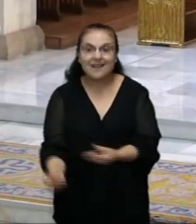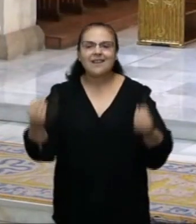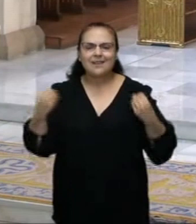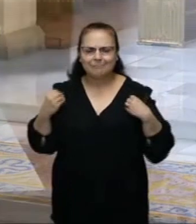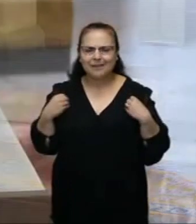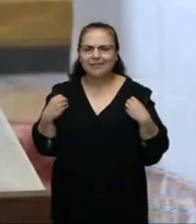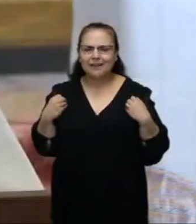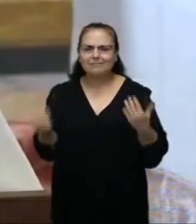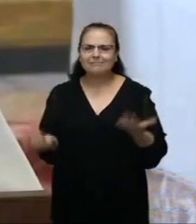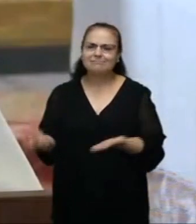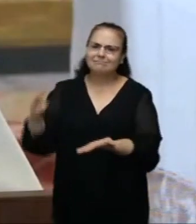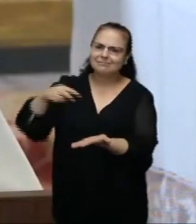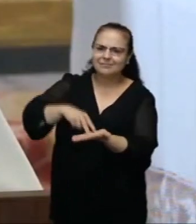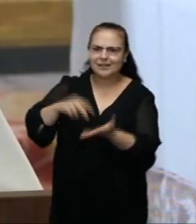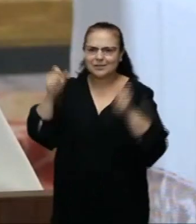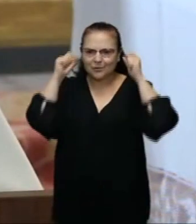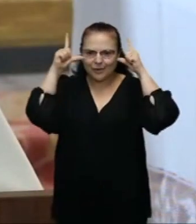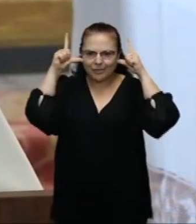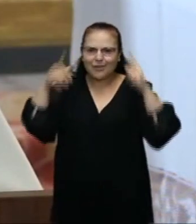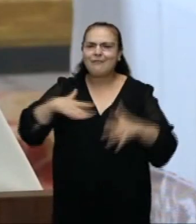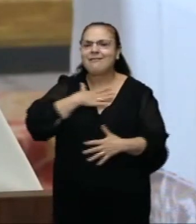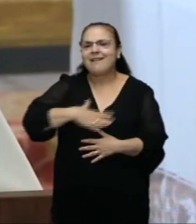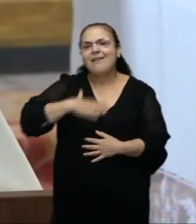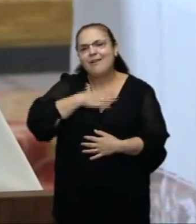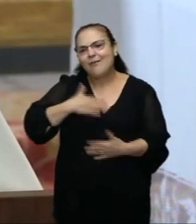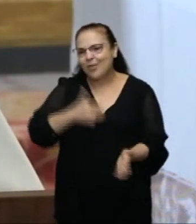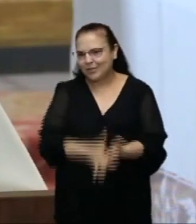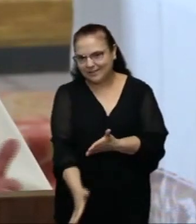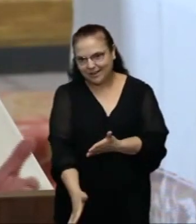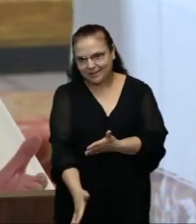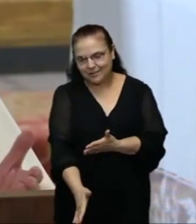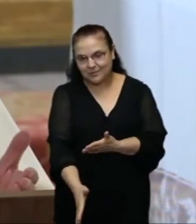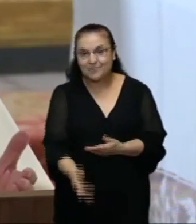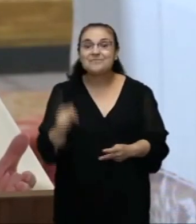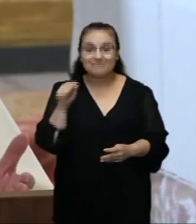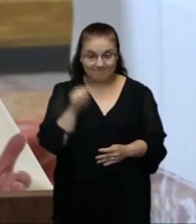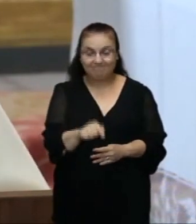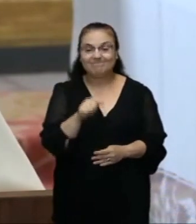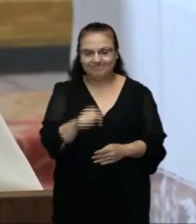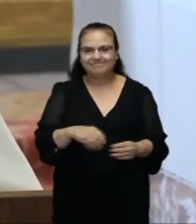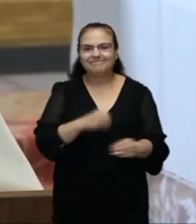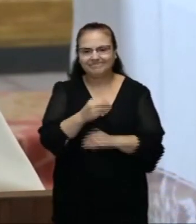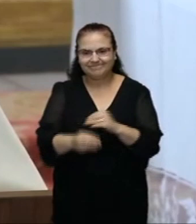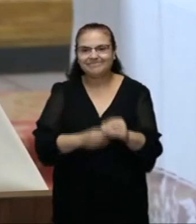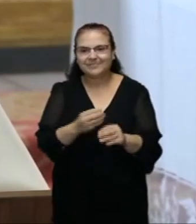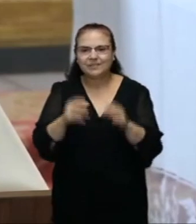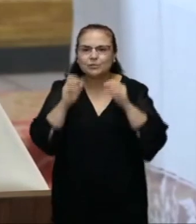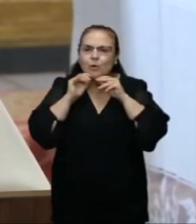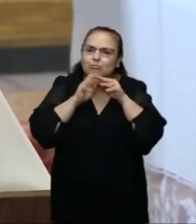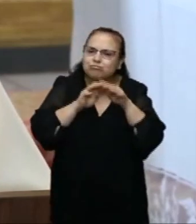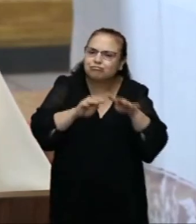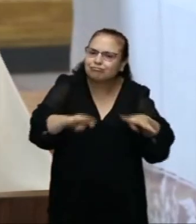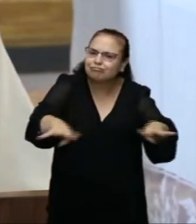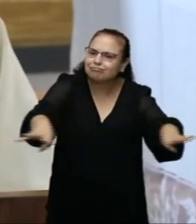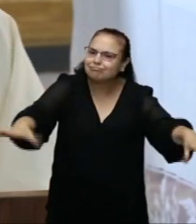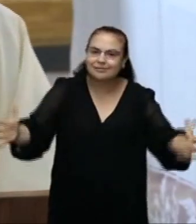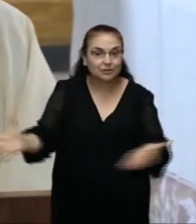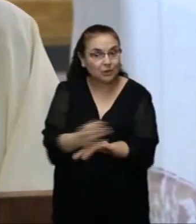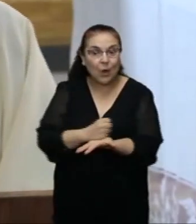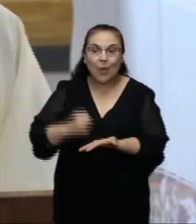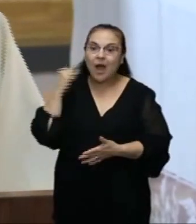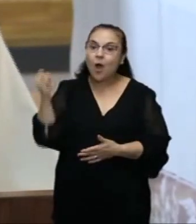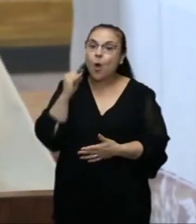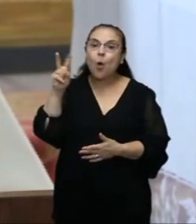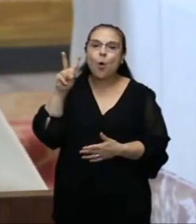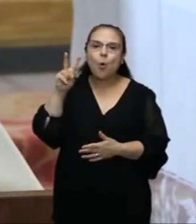resurrección, el gozo eterno. Este hecho se divulgó por toda Judea